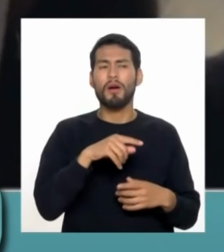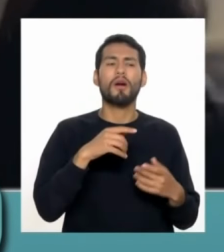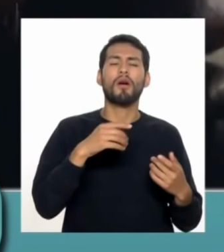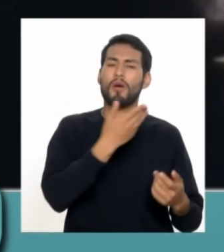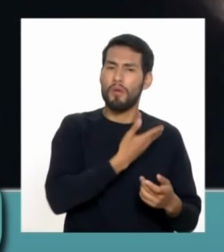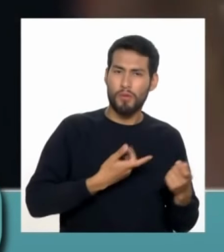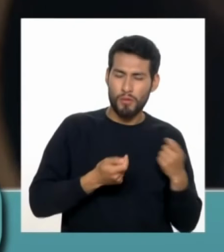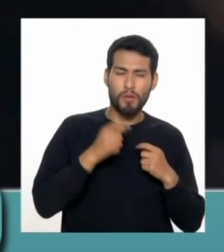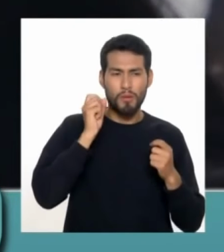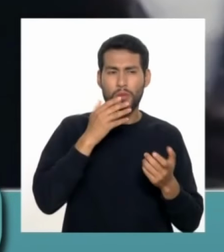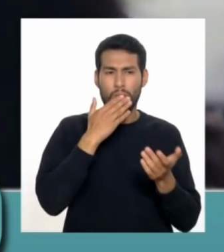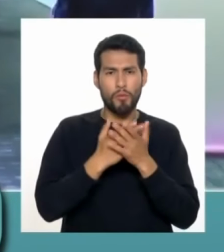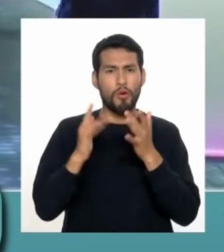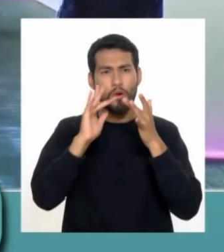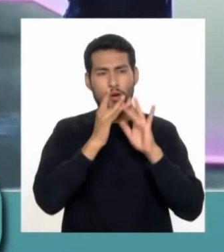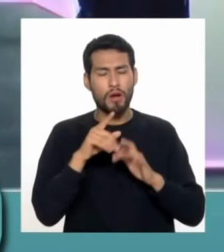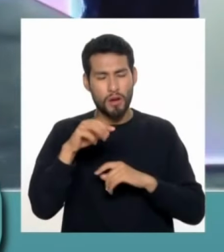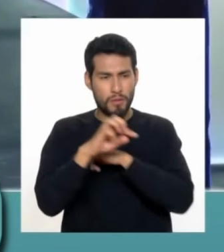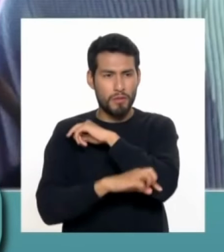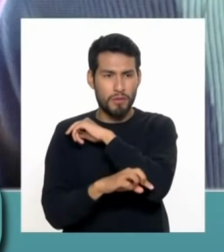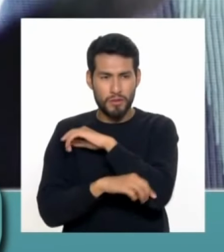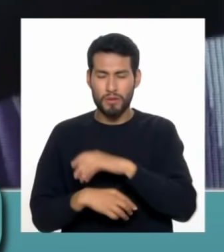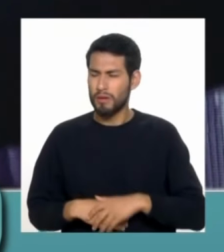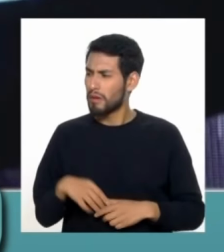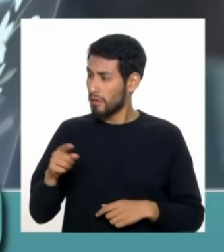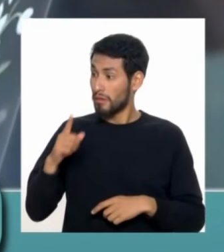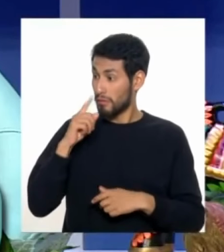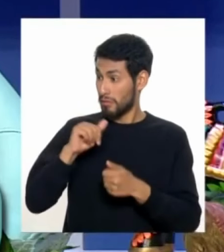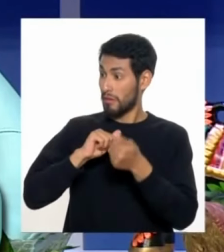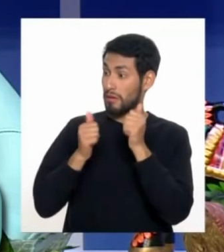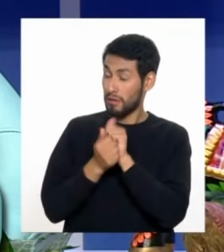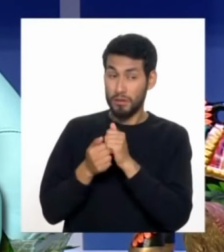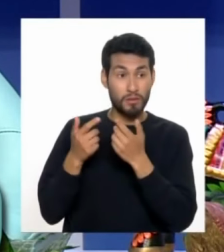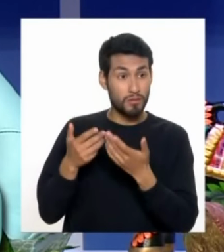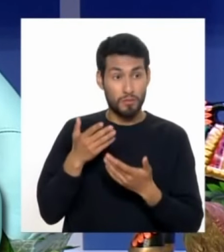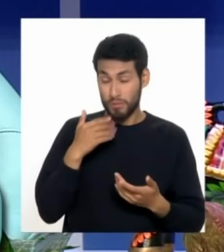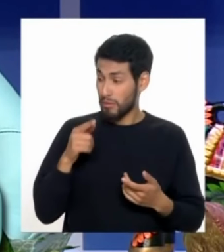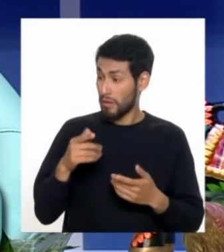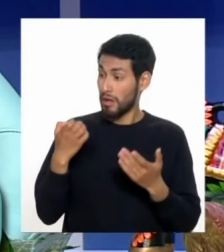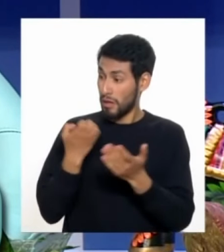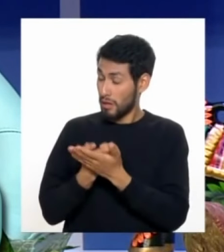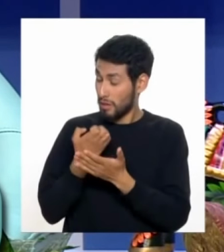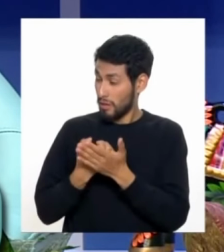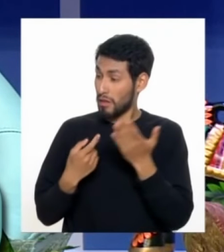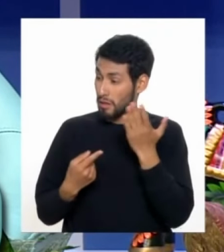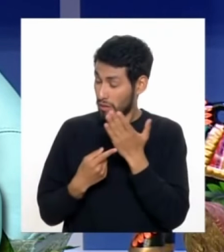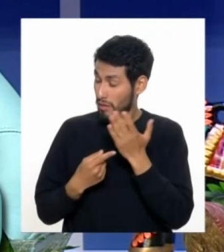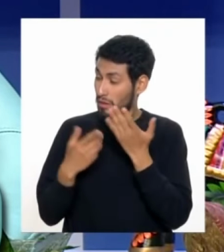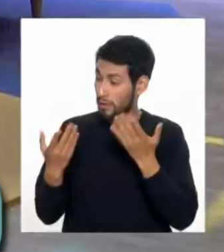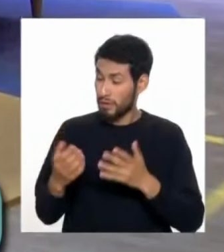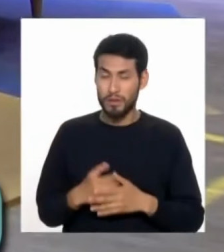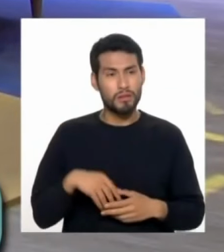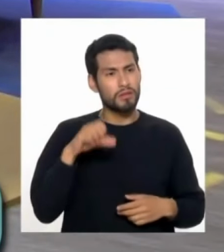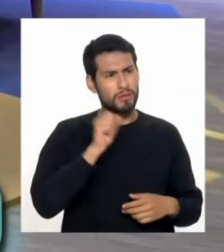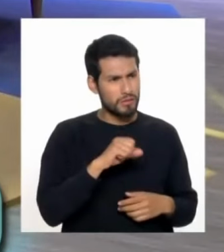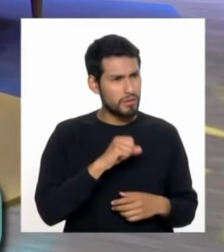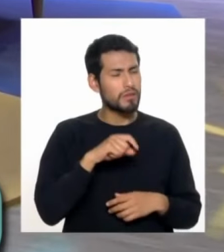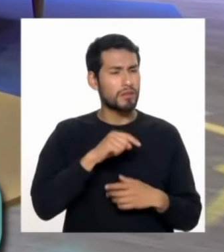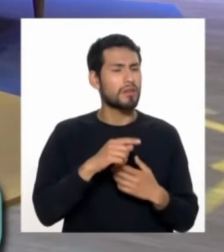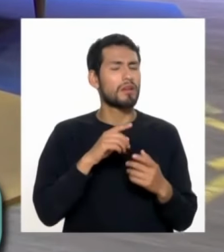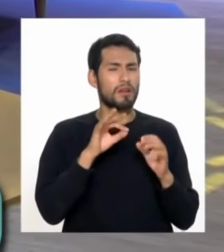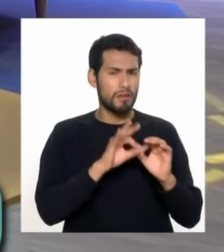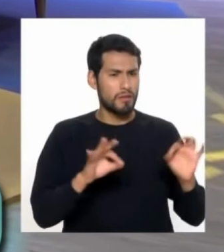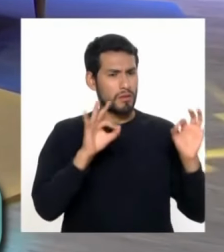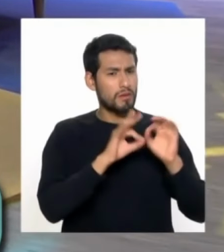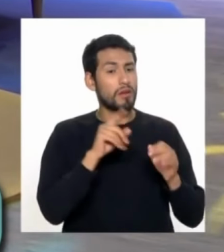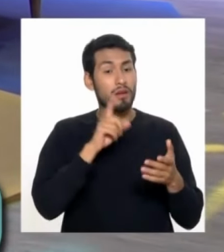conectividad en el país, ¿no? ¿Y esto también tendría que ver con una transformación para una era de economía digital? Efectivamente, es muy importante